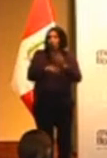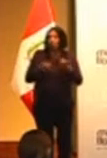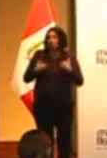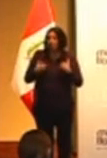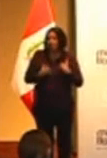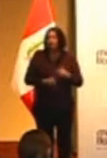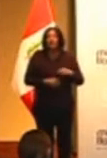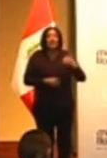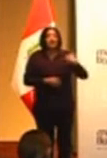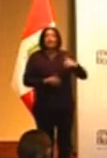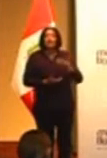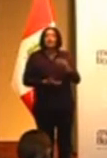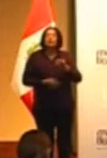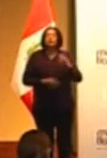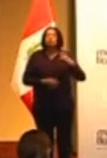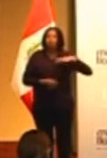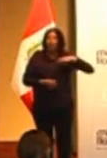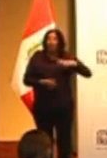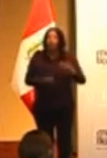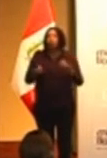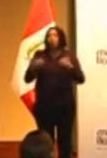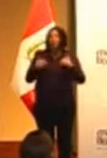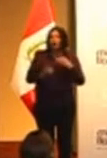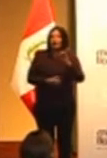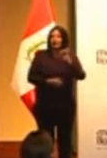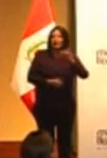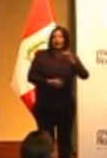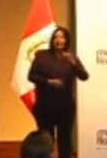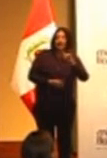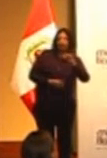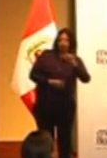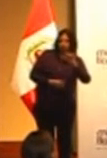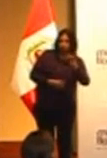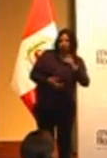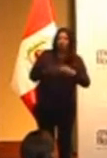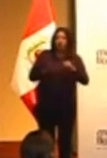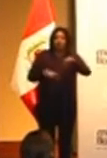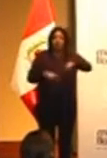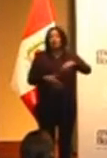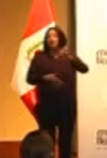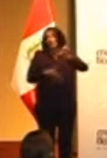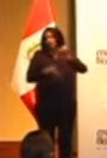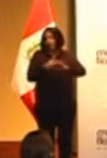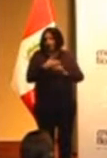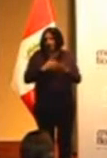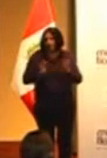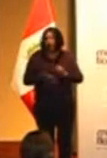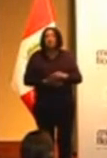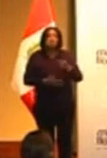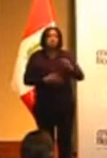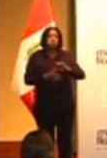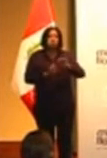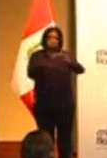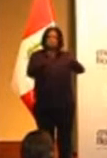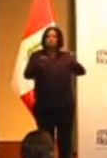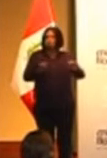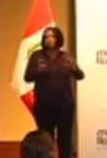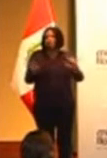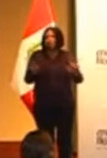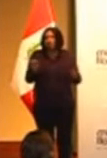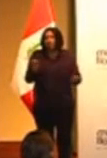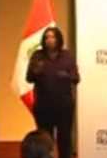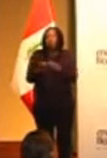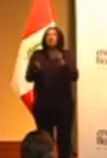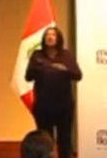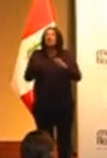Aires lo tiene, Santiago lo tiene, aquí en lo que es Sudamérica. Y son sistemas complementarios,